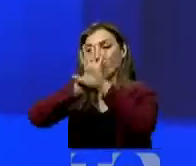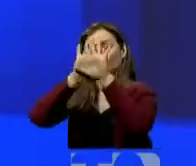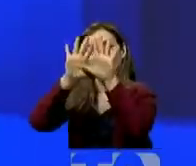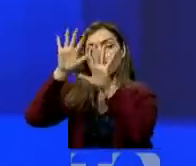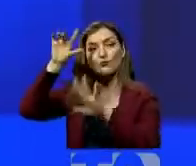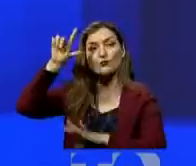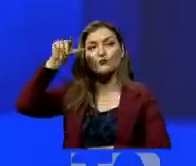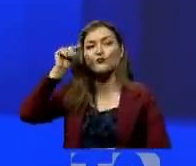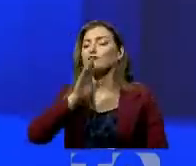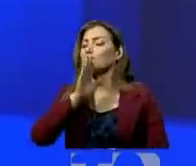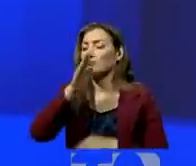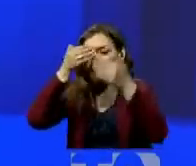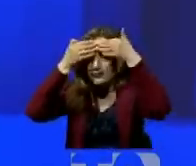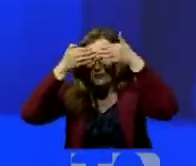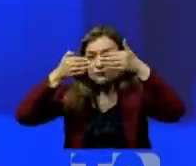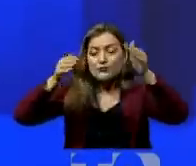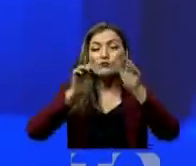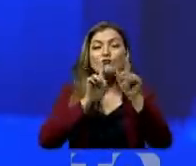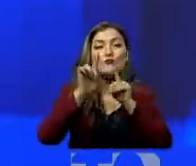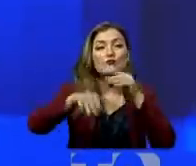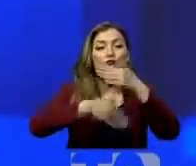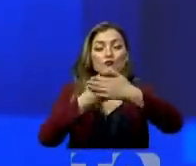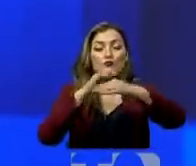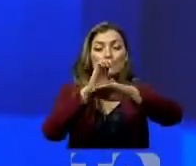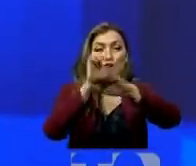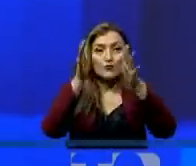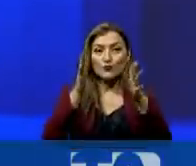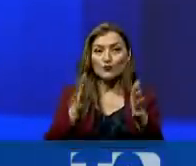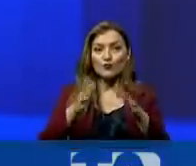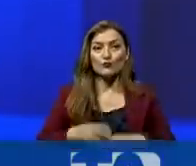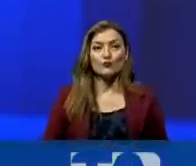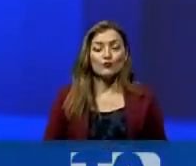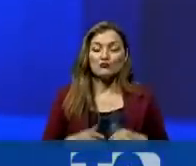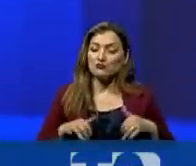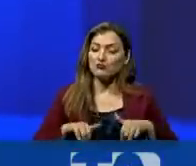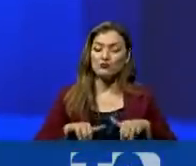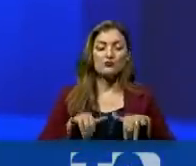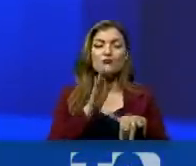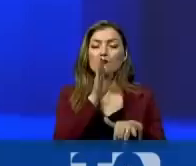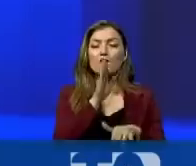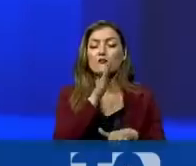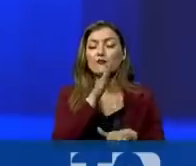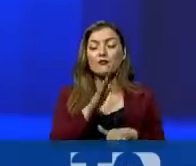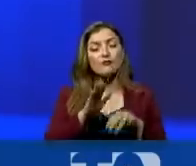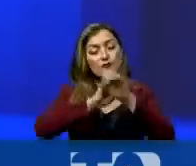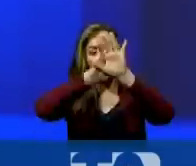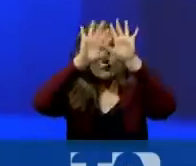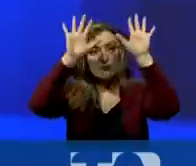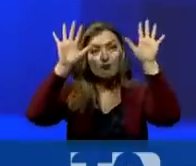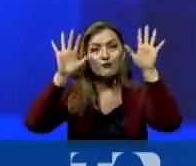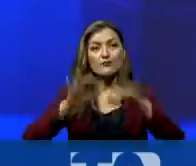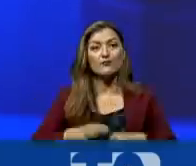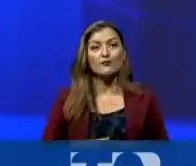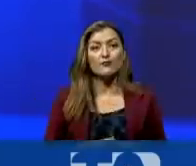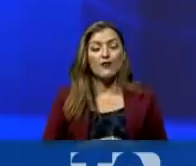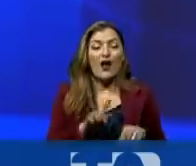abierto las puertas al diálogo para todos los ecuatorianos y seguir en esa línea pero hay que dejar claro todos